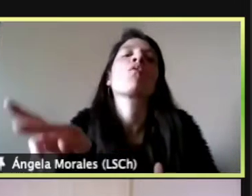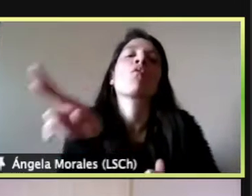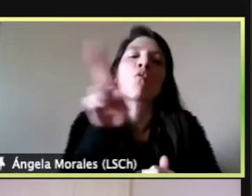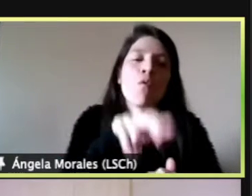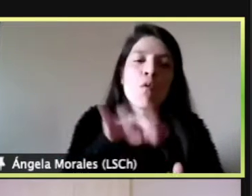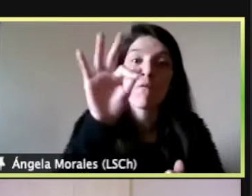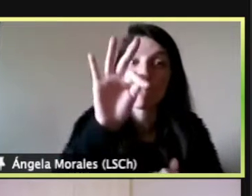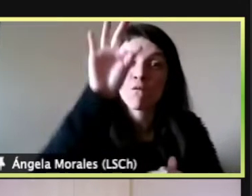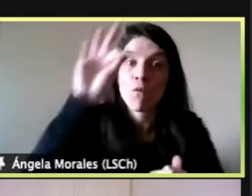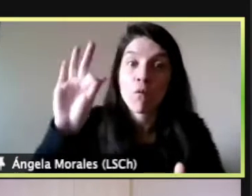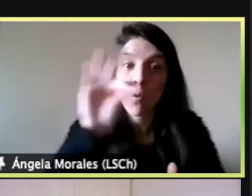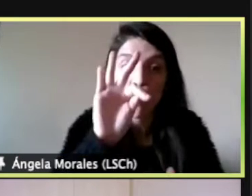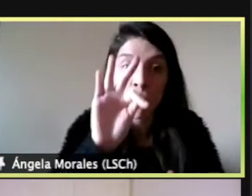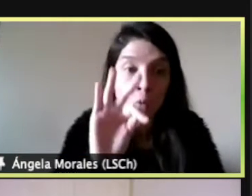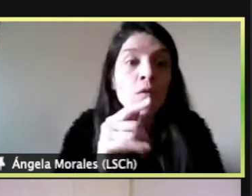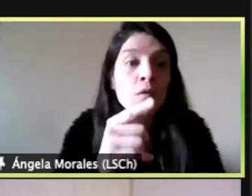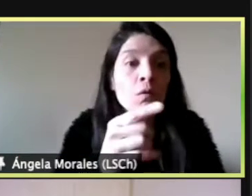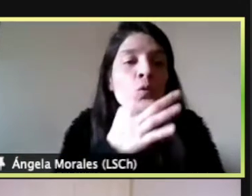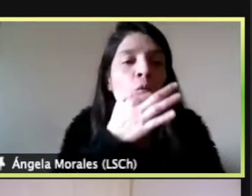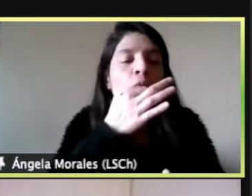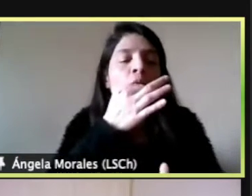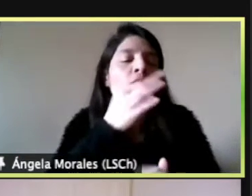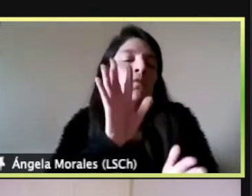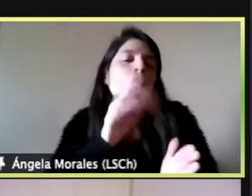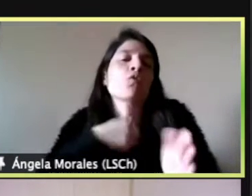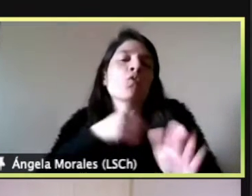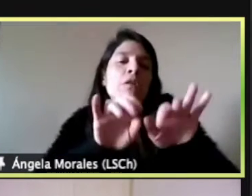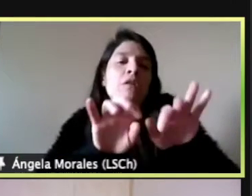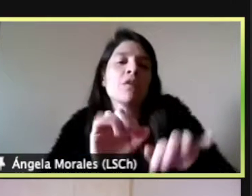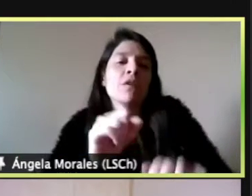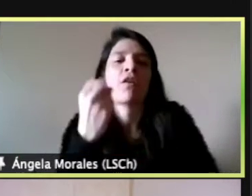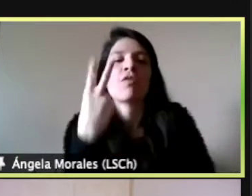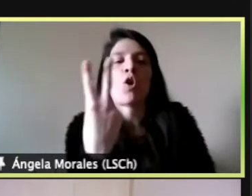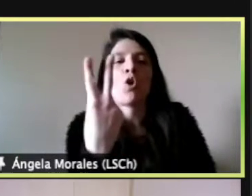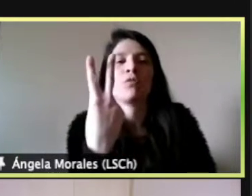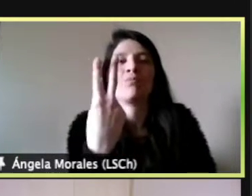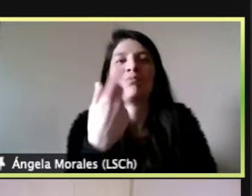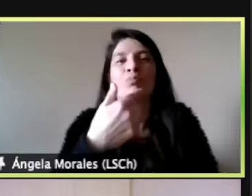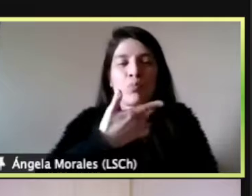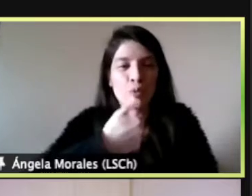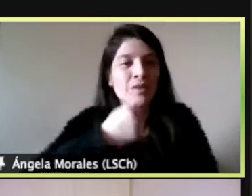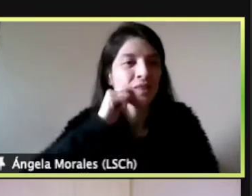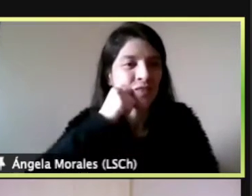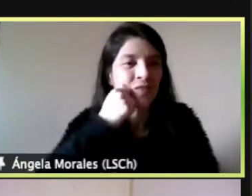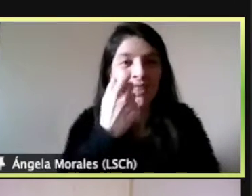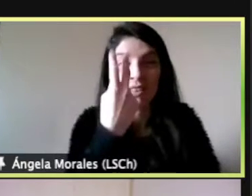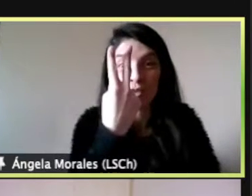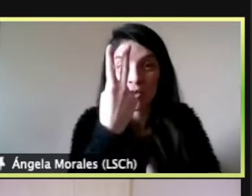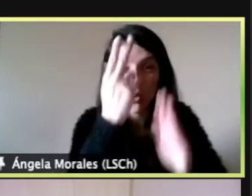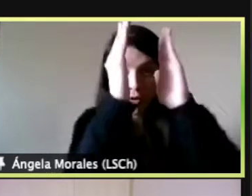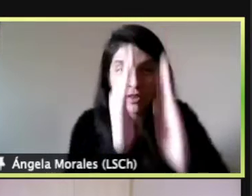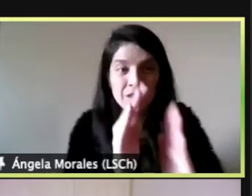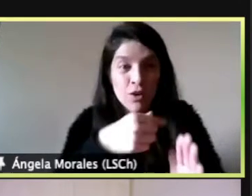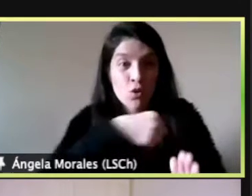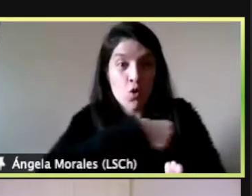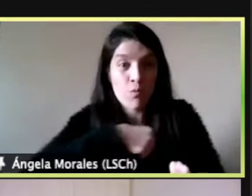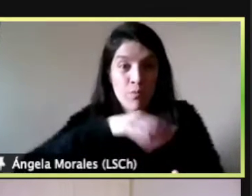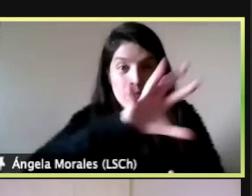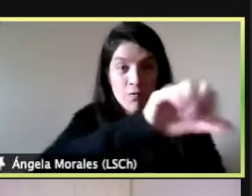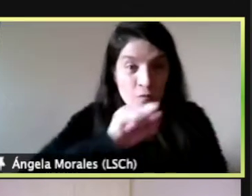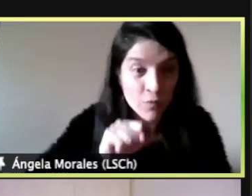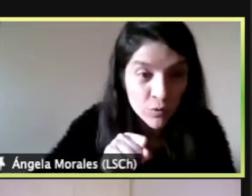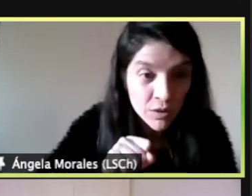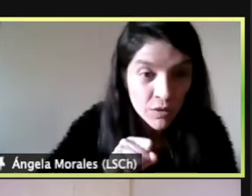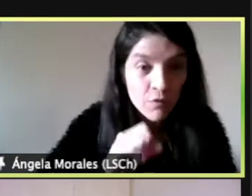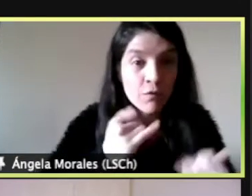decir simplemente 2. Eso es lo que quiero recuperar. Y por último, me va a decir que es si es